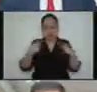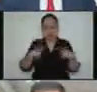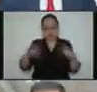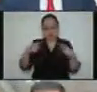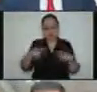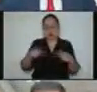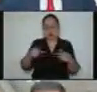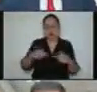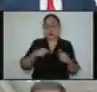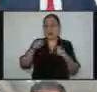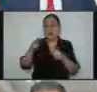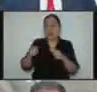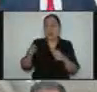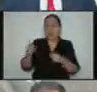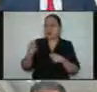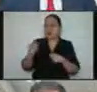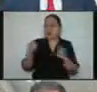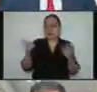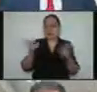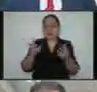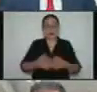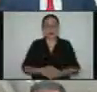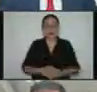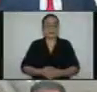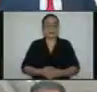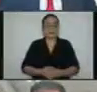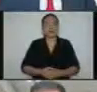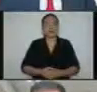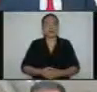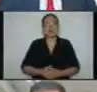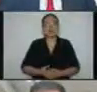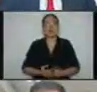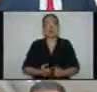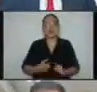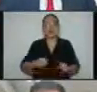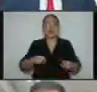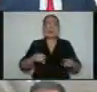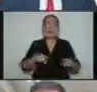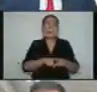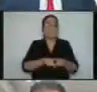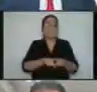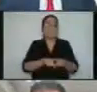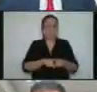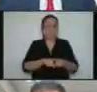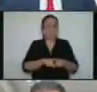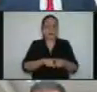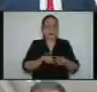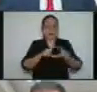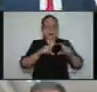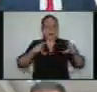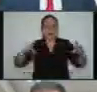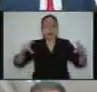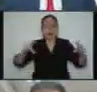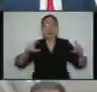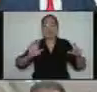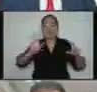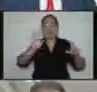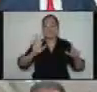así la llamaron, porque además es una etiqueta que se vuelve, como lo pongo, un